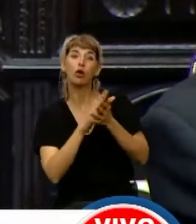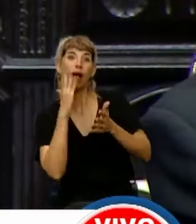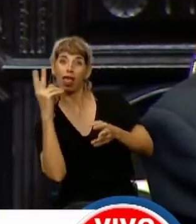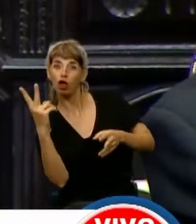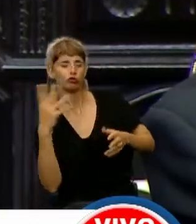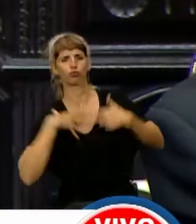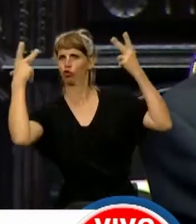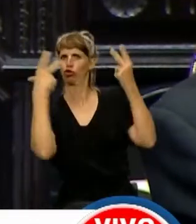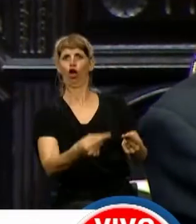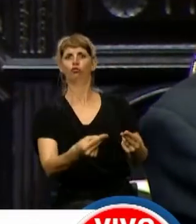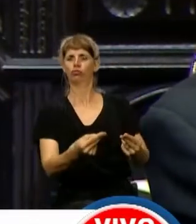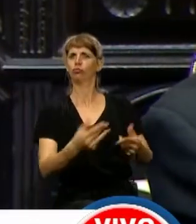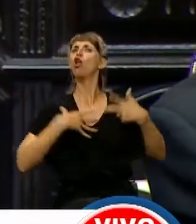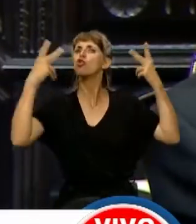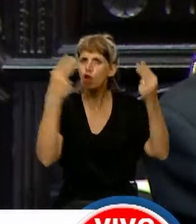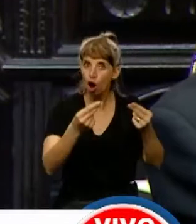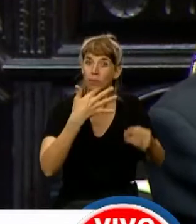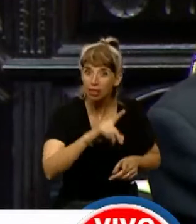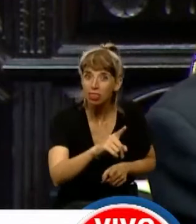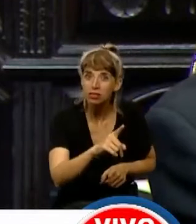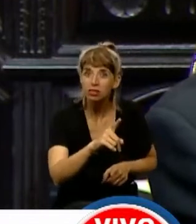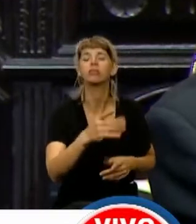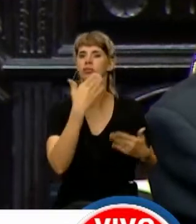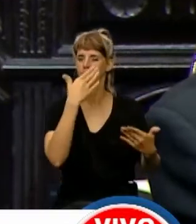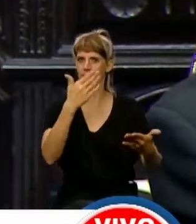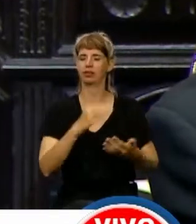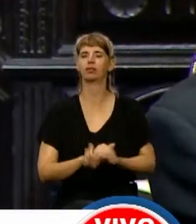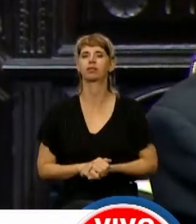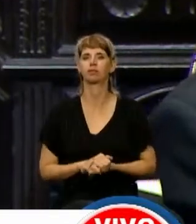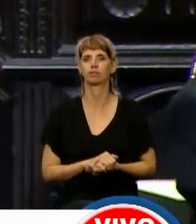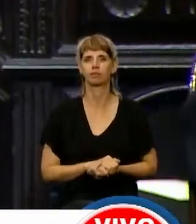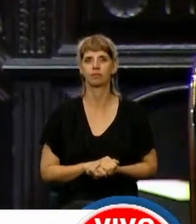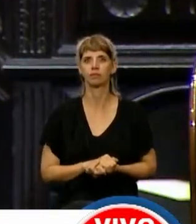No lo acepto. ¿Me entiende? Gracias, presidente.